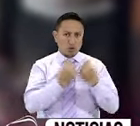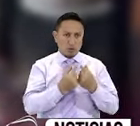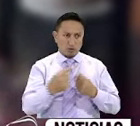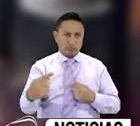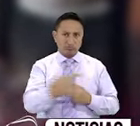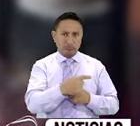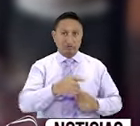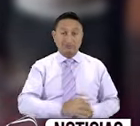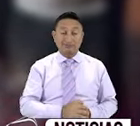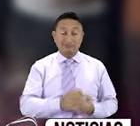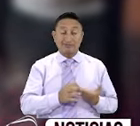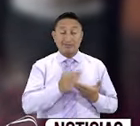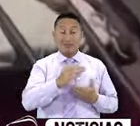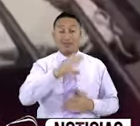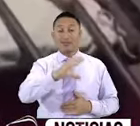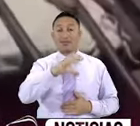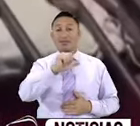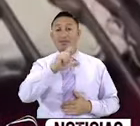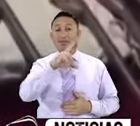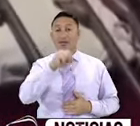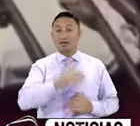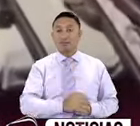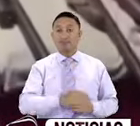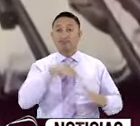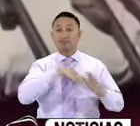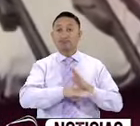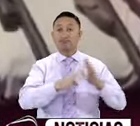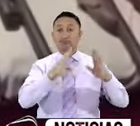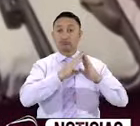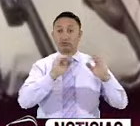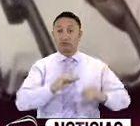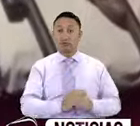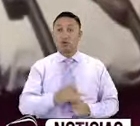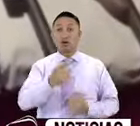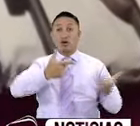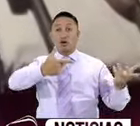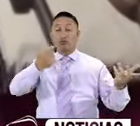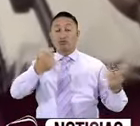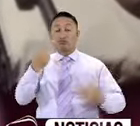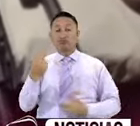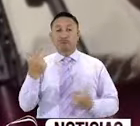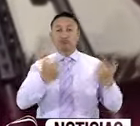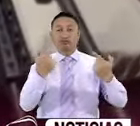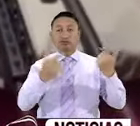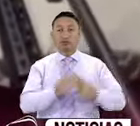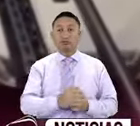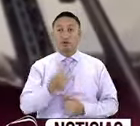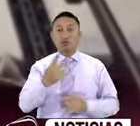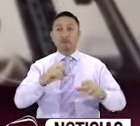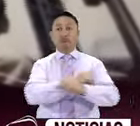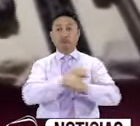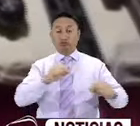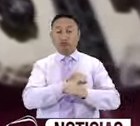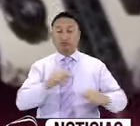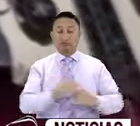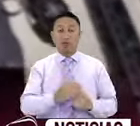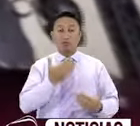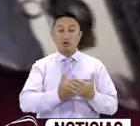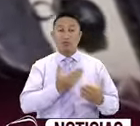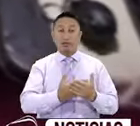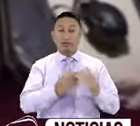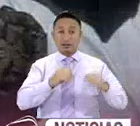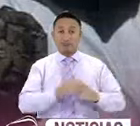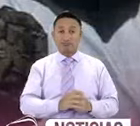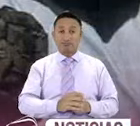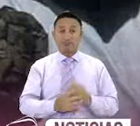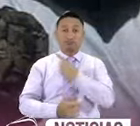El Carmen. En los allanamientos decomisaron un fusil, 3 pistolas, 2 granadas de mano, 10 celulares, 2 chalecos de